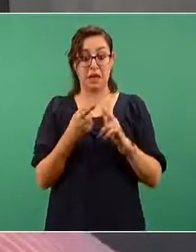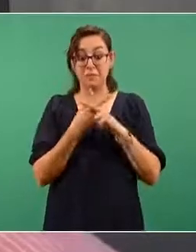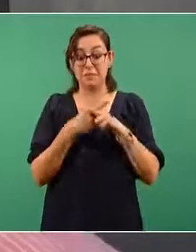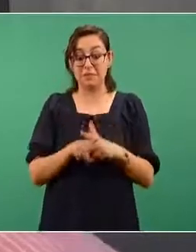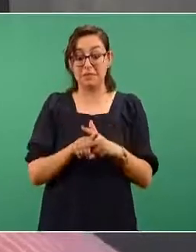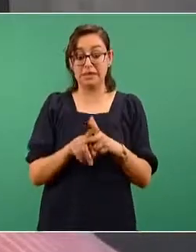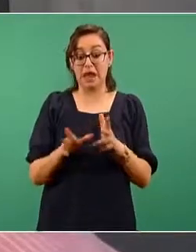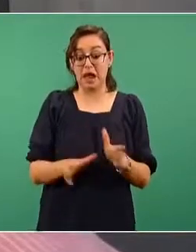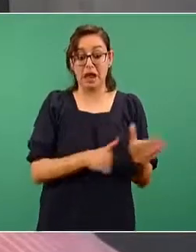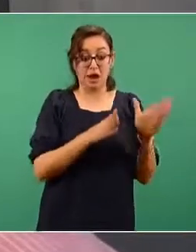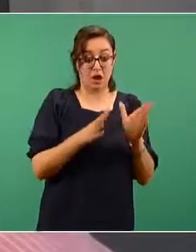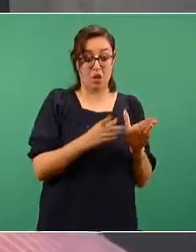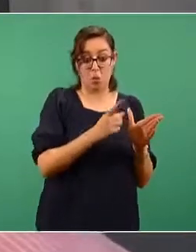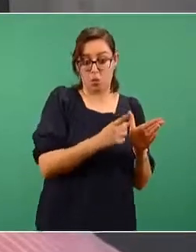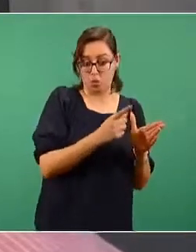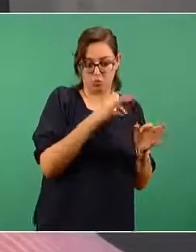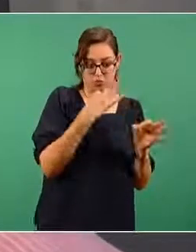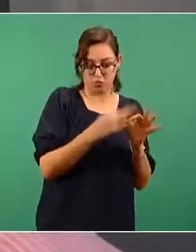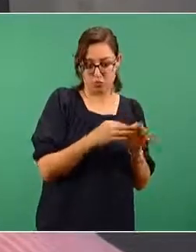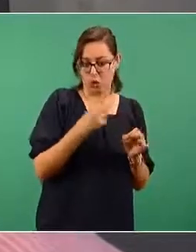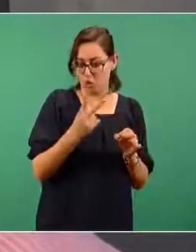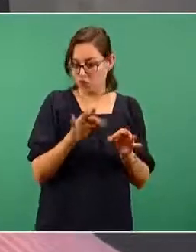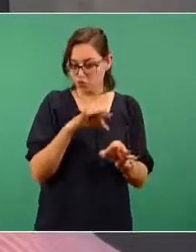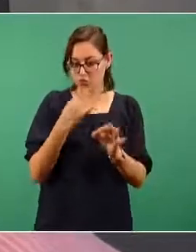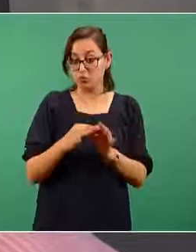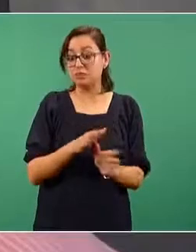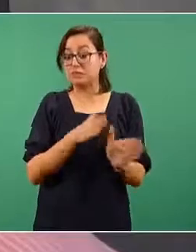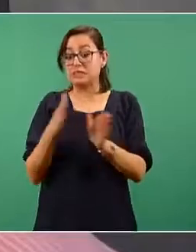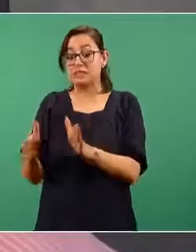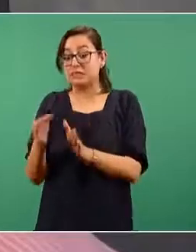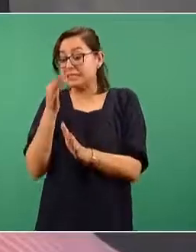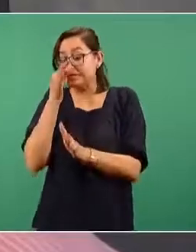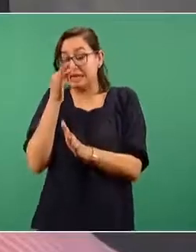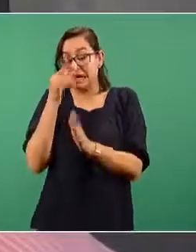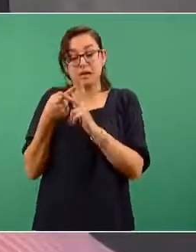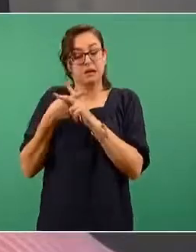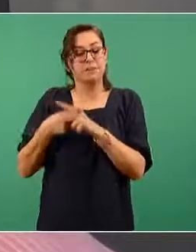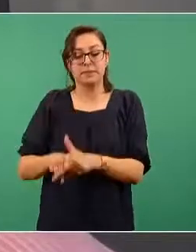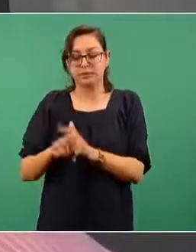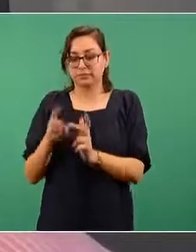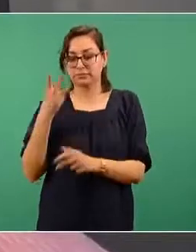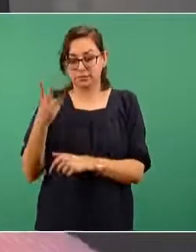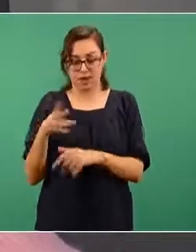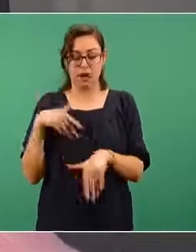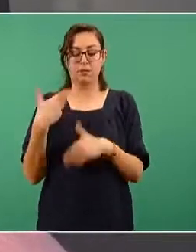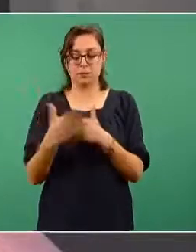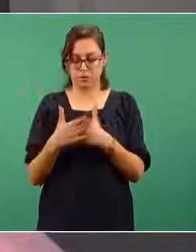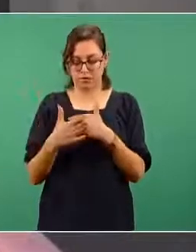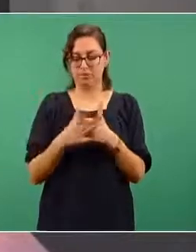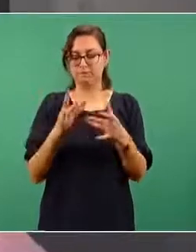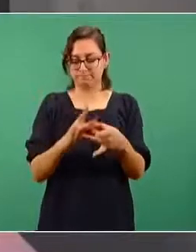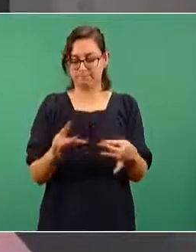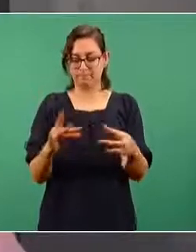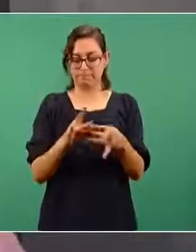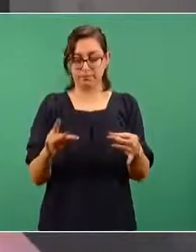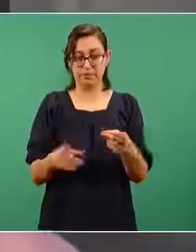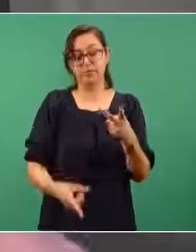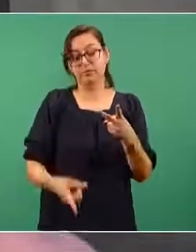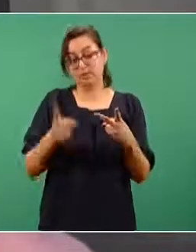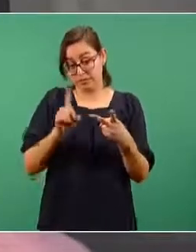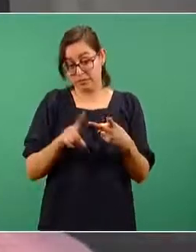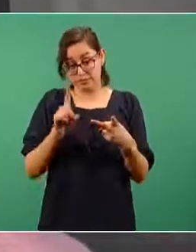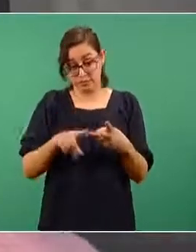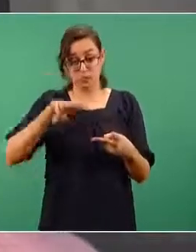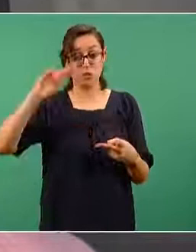en la fase 1 y la fase 2. Lo comentaremos en próximas fechas. Respecto a de la Universidad de